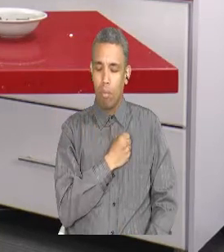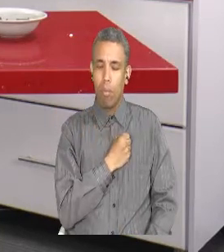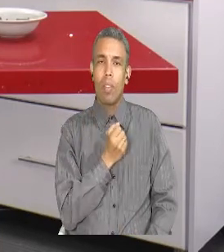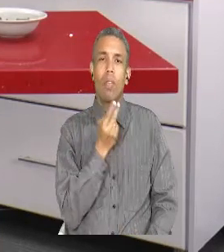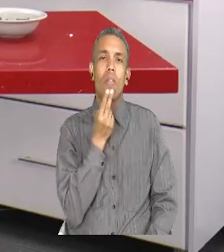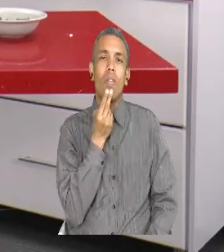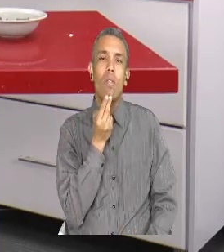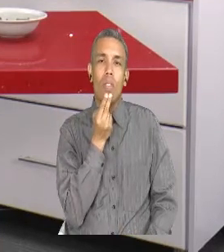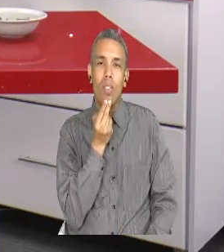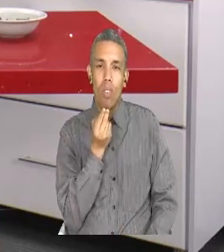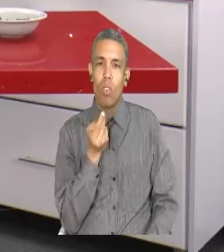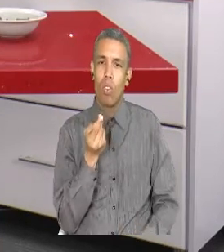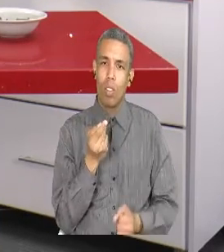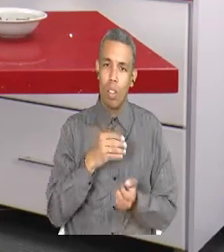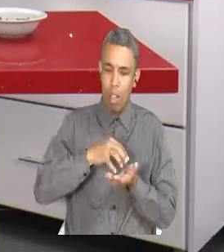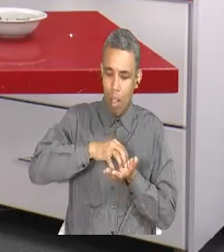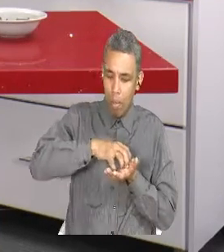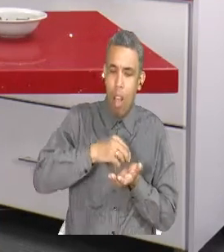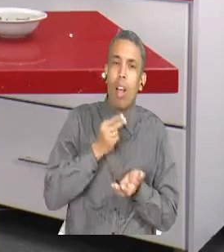ella, caramba, y por mí también.